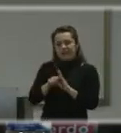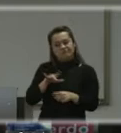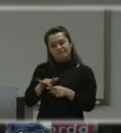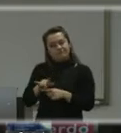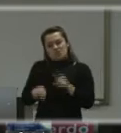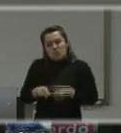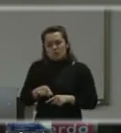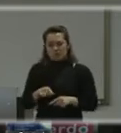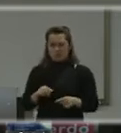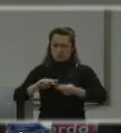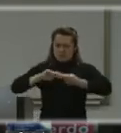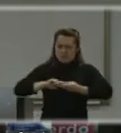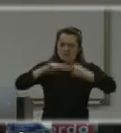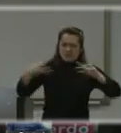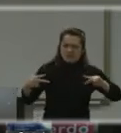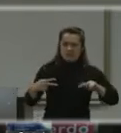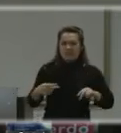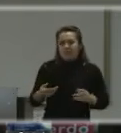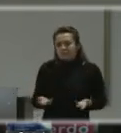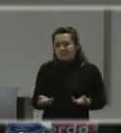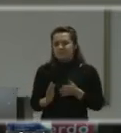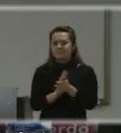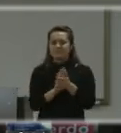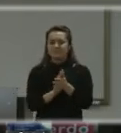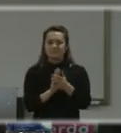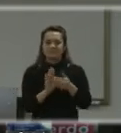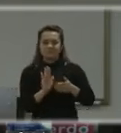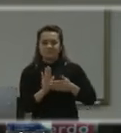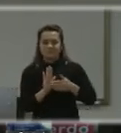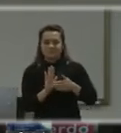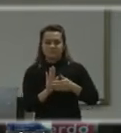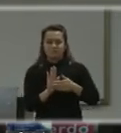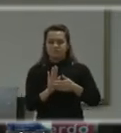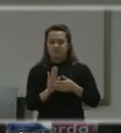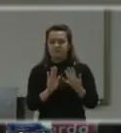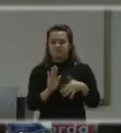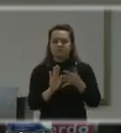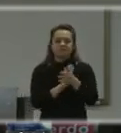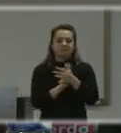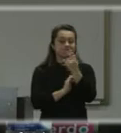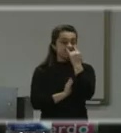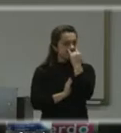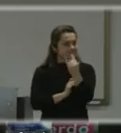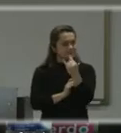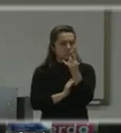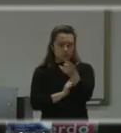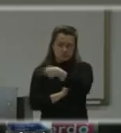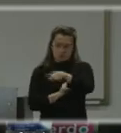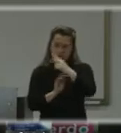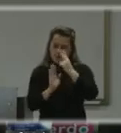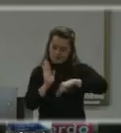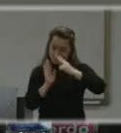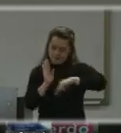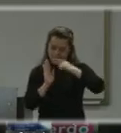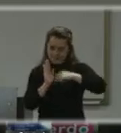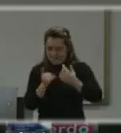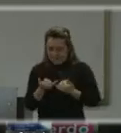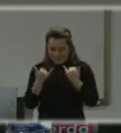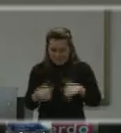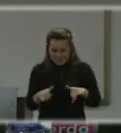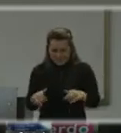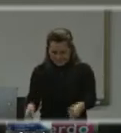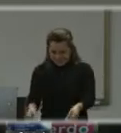con discapacidad. Entonces, ahí hay una información pues bien interesante que vale la pena que lean cuando